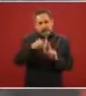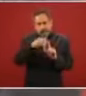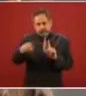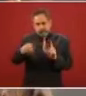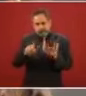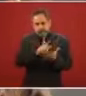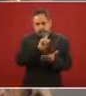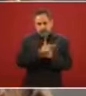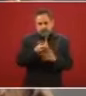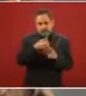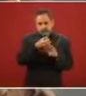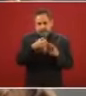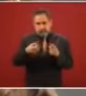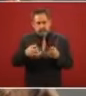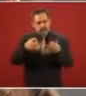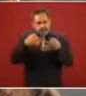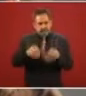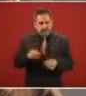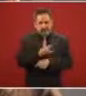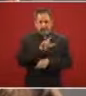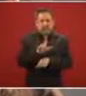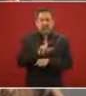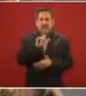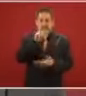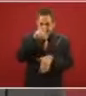un auténtico Estado de Derecho.